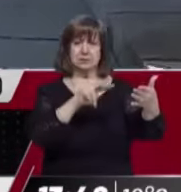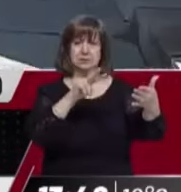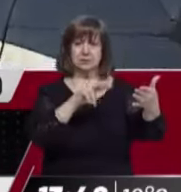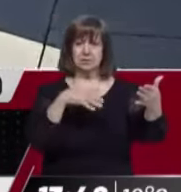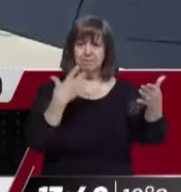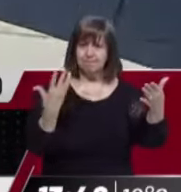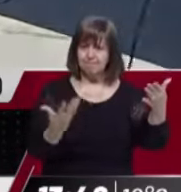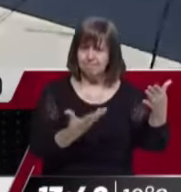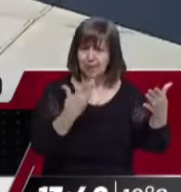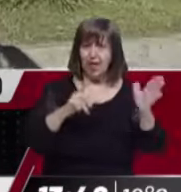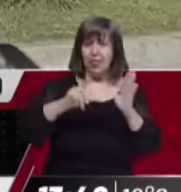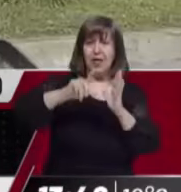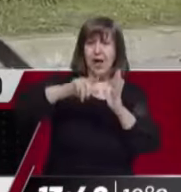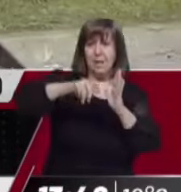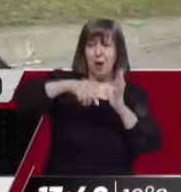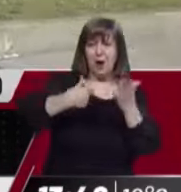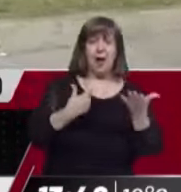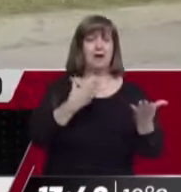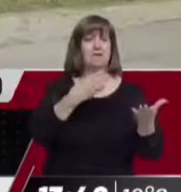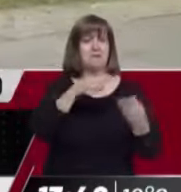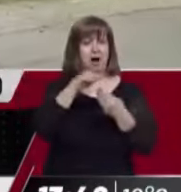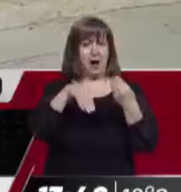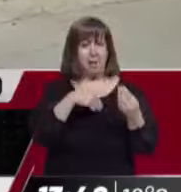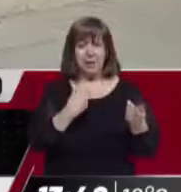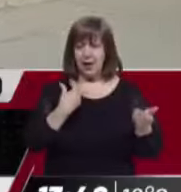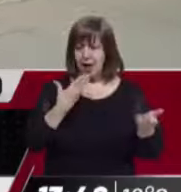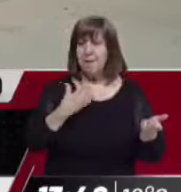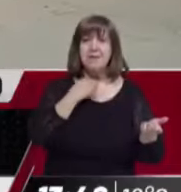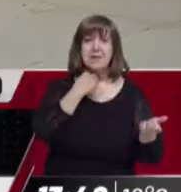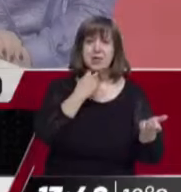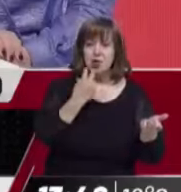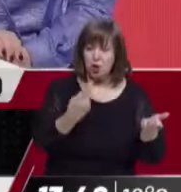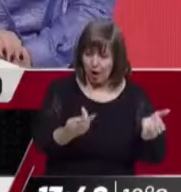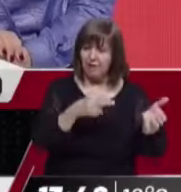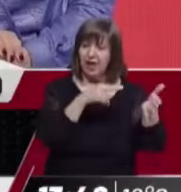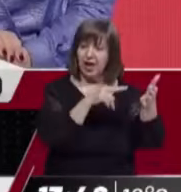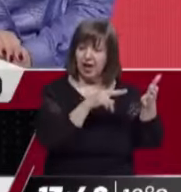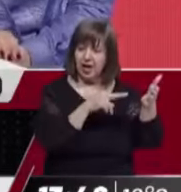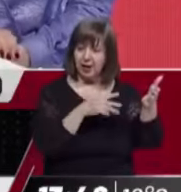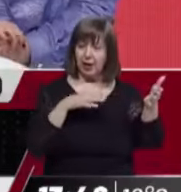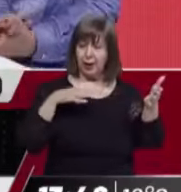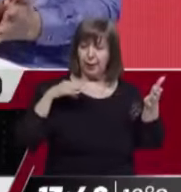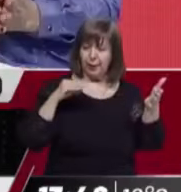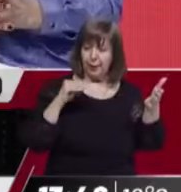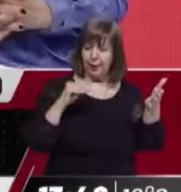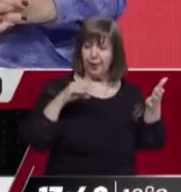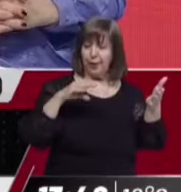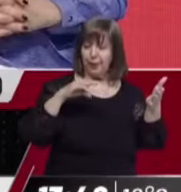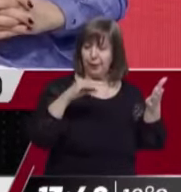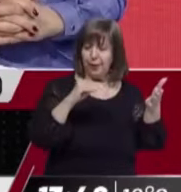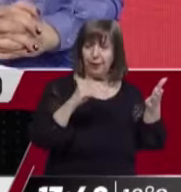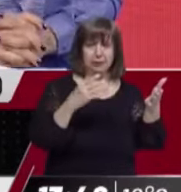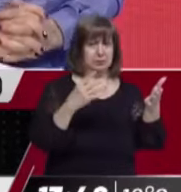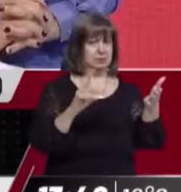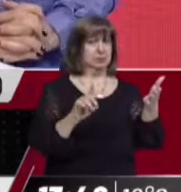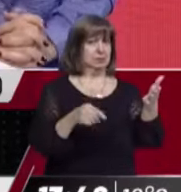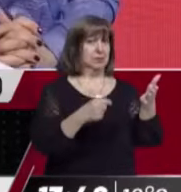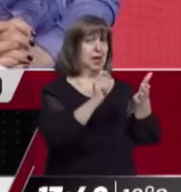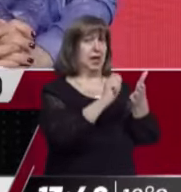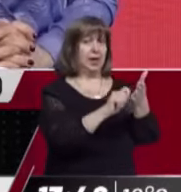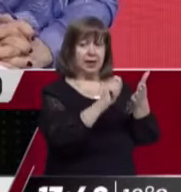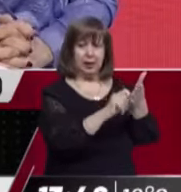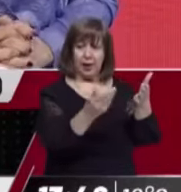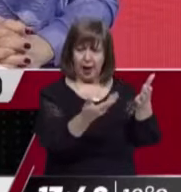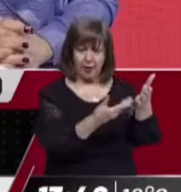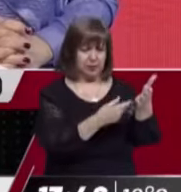realmente va llevando esta preocupación puntual. Es por eso que, bueno, que de alguna manera intentaban reflejar a través de Noticiero 7 el